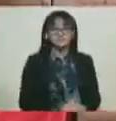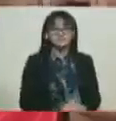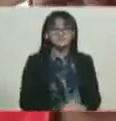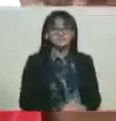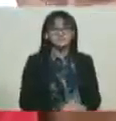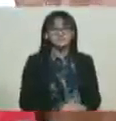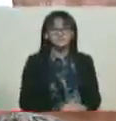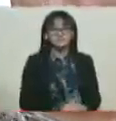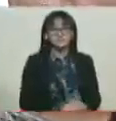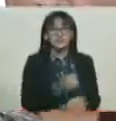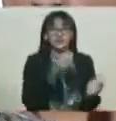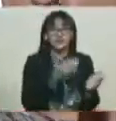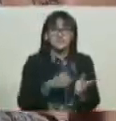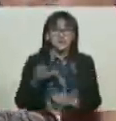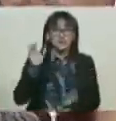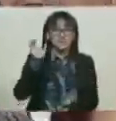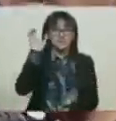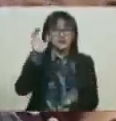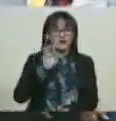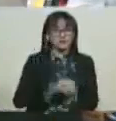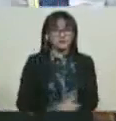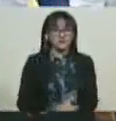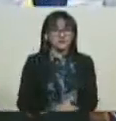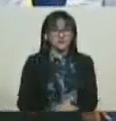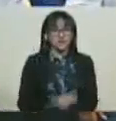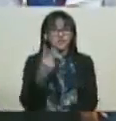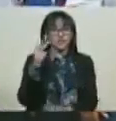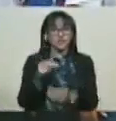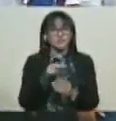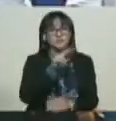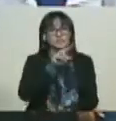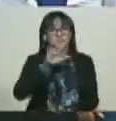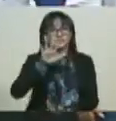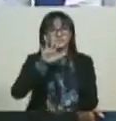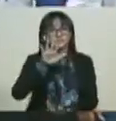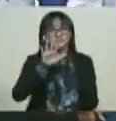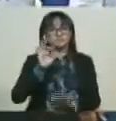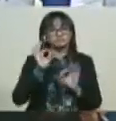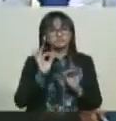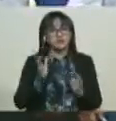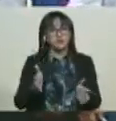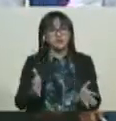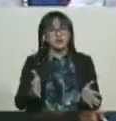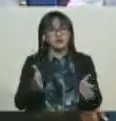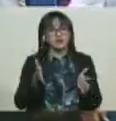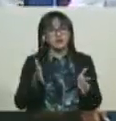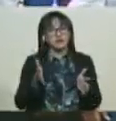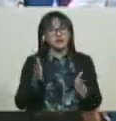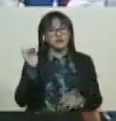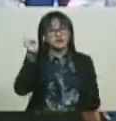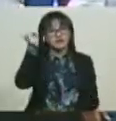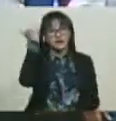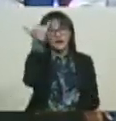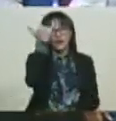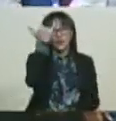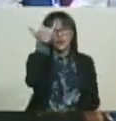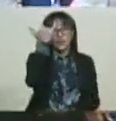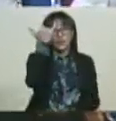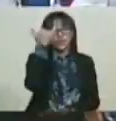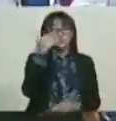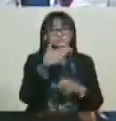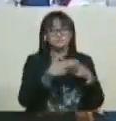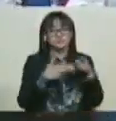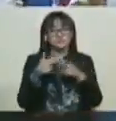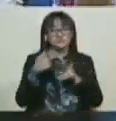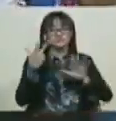y con el plan de la patria 2025 vamos a ganar y en yaracuy vamos a construir